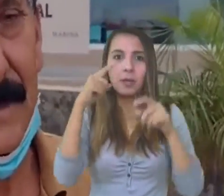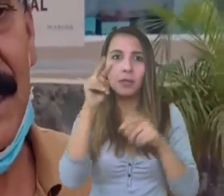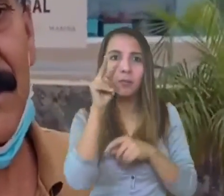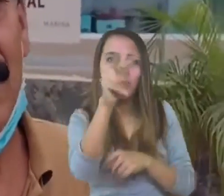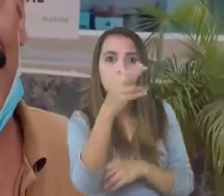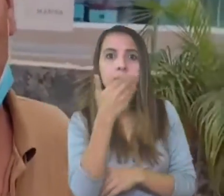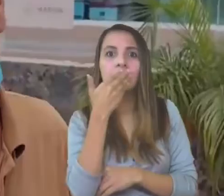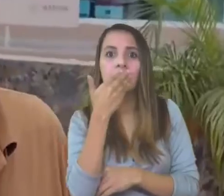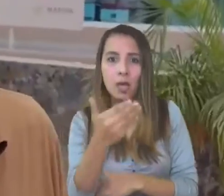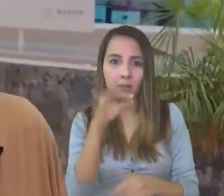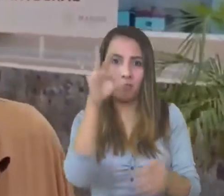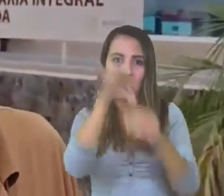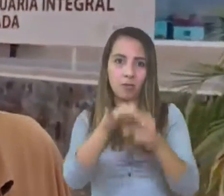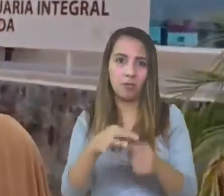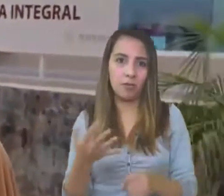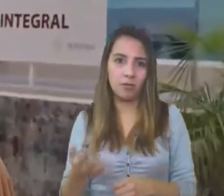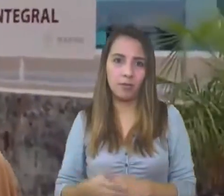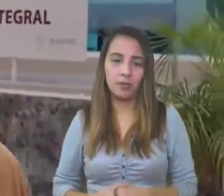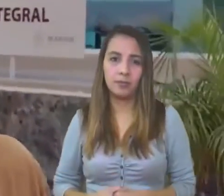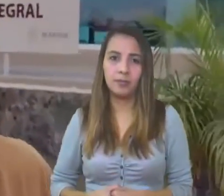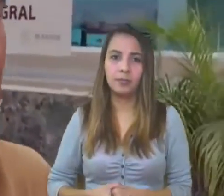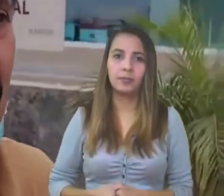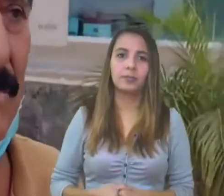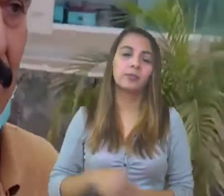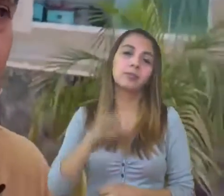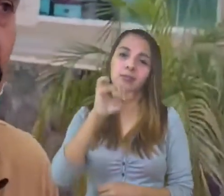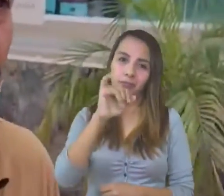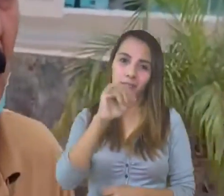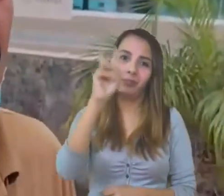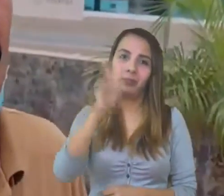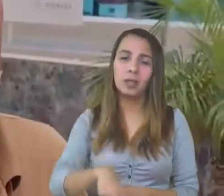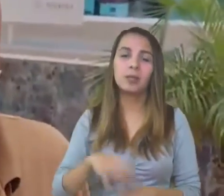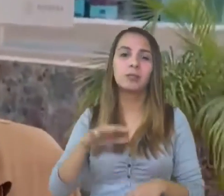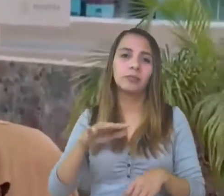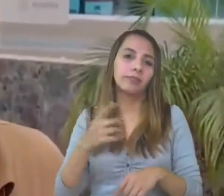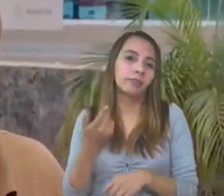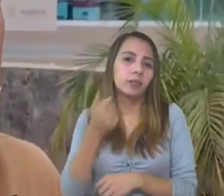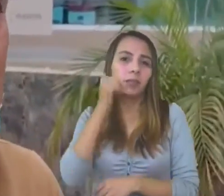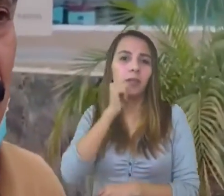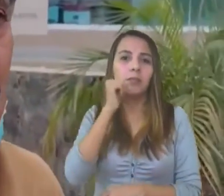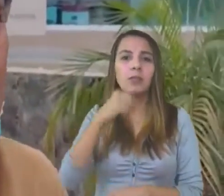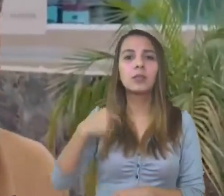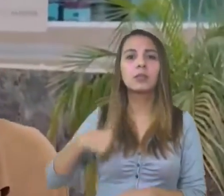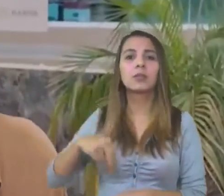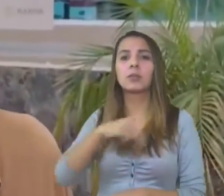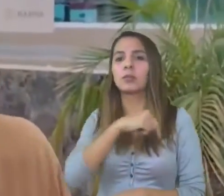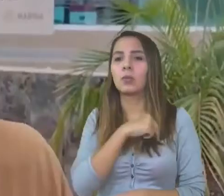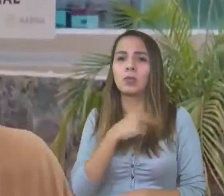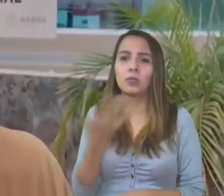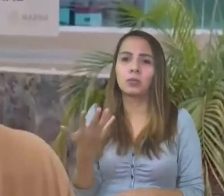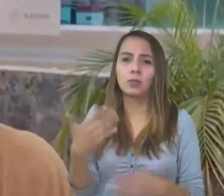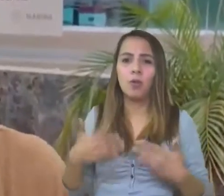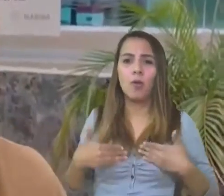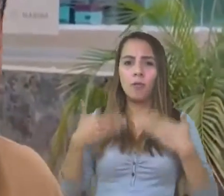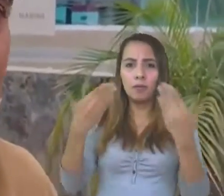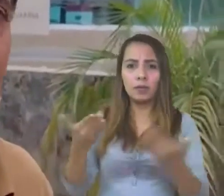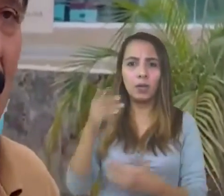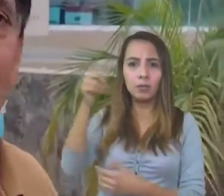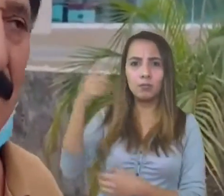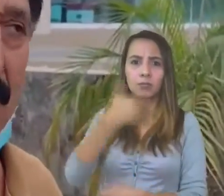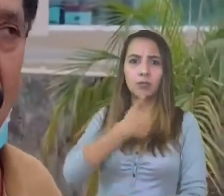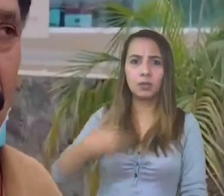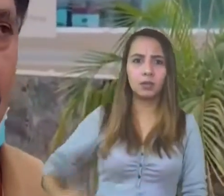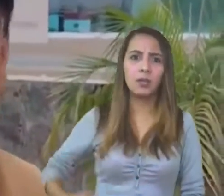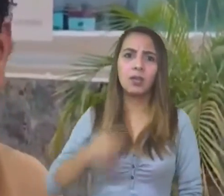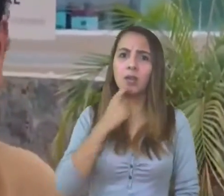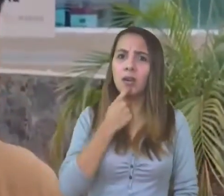bien. Sí, lo que pasa que siempre hemos mantenido nosotros que el presidente de la República pues está trabajando muy duro, la